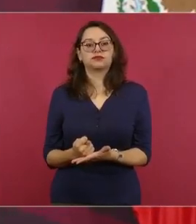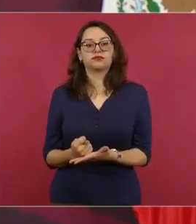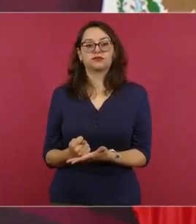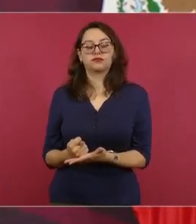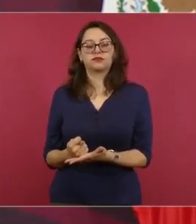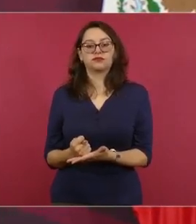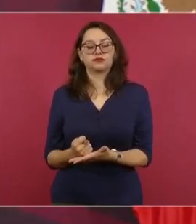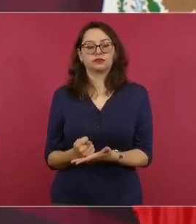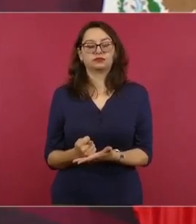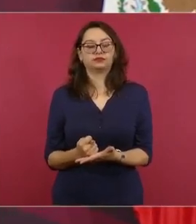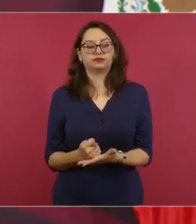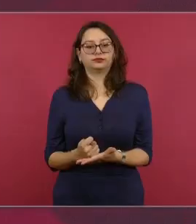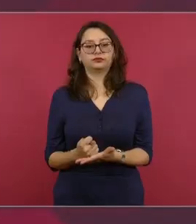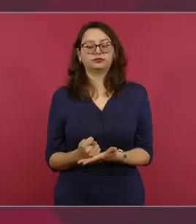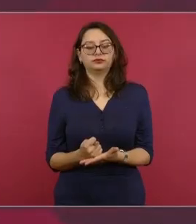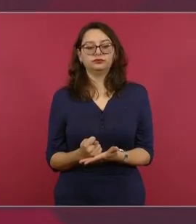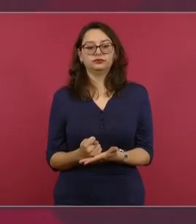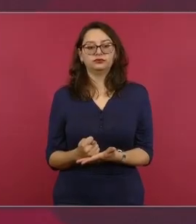impulsando